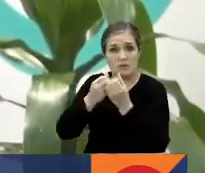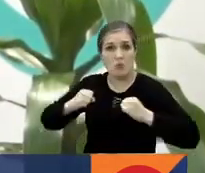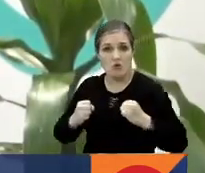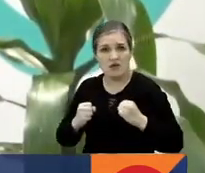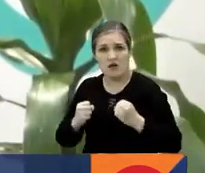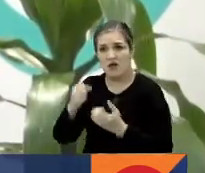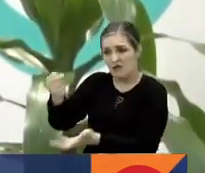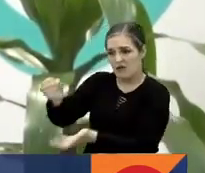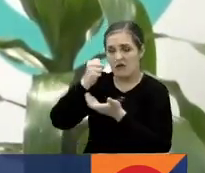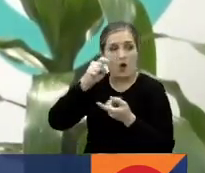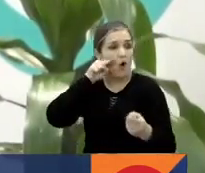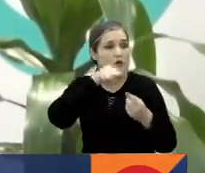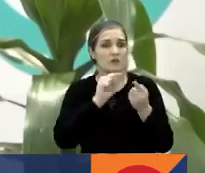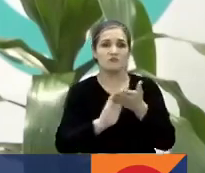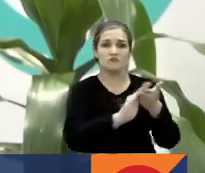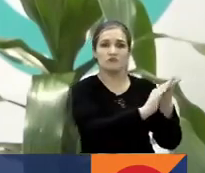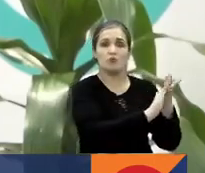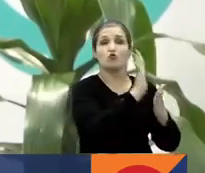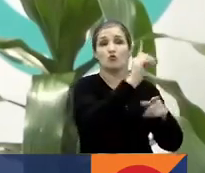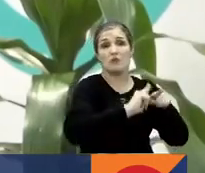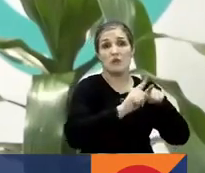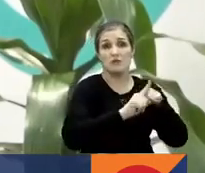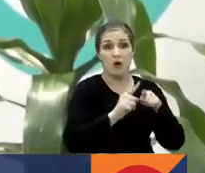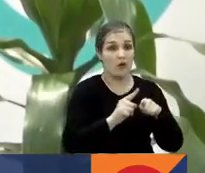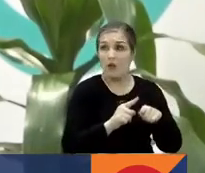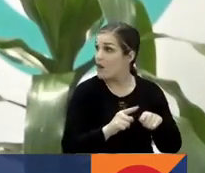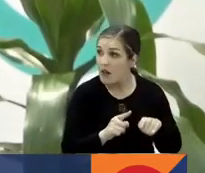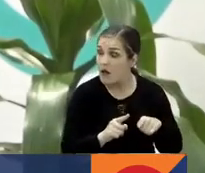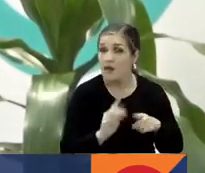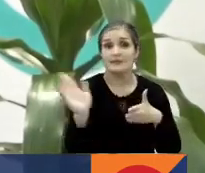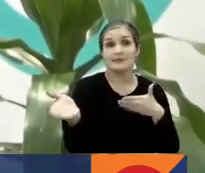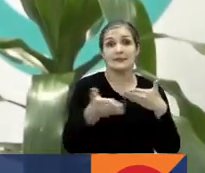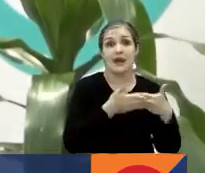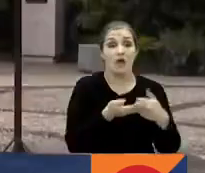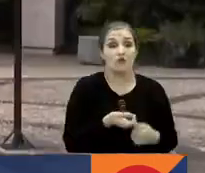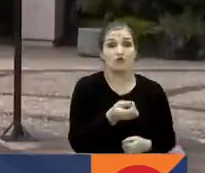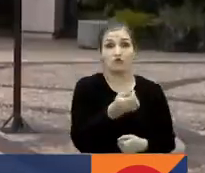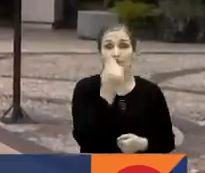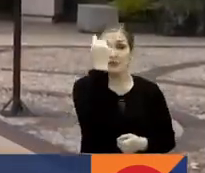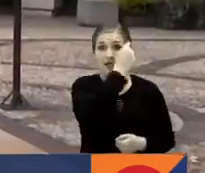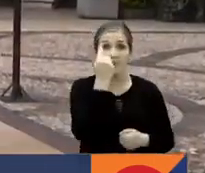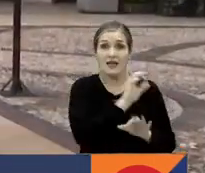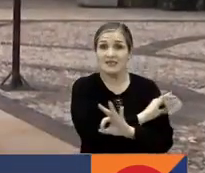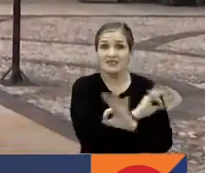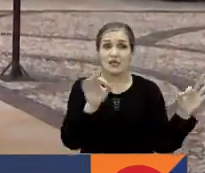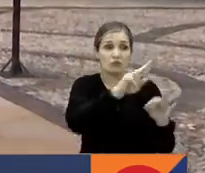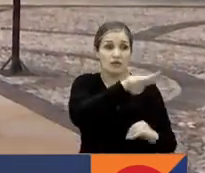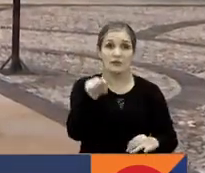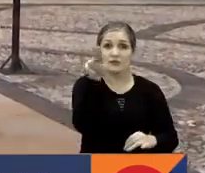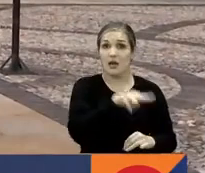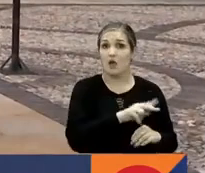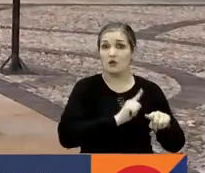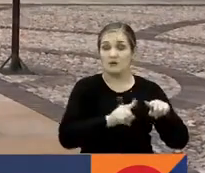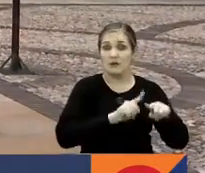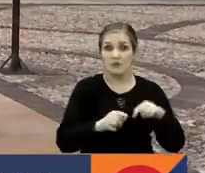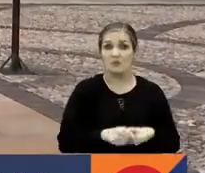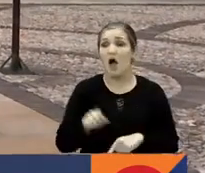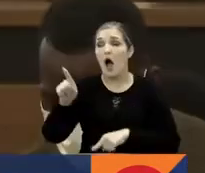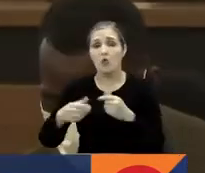seguir operando. De lo contrario, nos tocaría cerrarlo a partir de septiembre porque no tendría recursos con qué operar. Aunque en el Cabildo hay quienes respaldan la